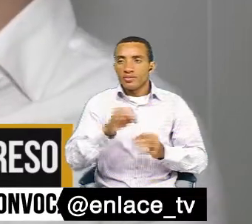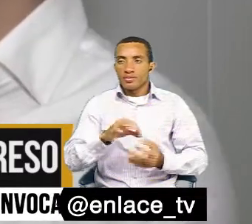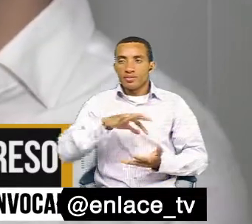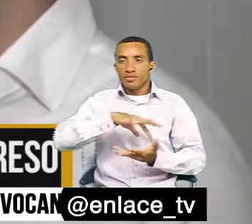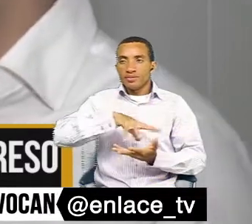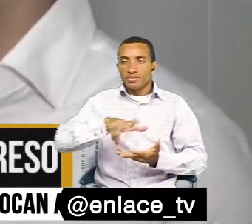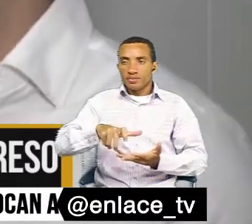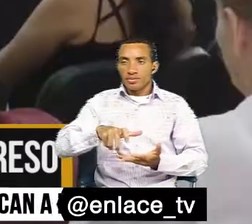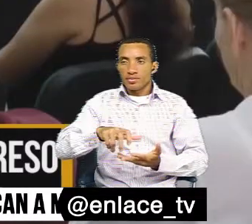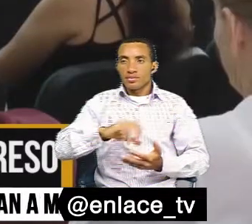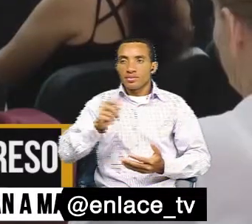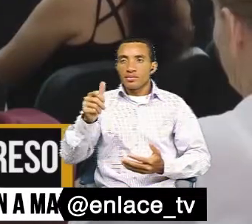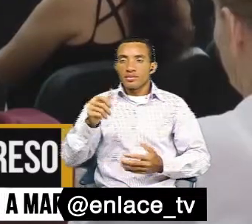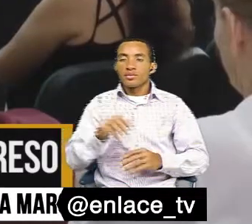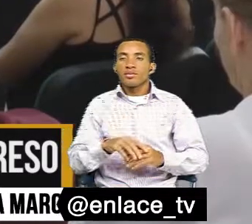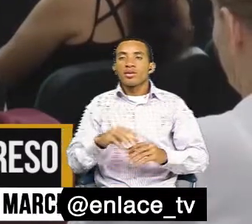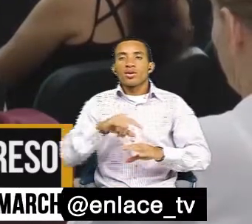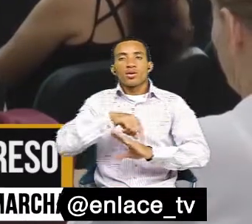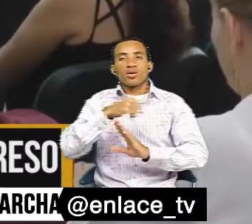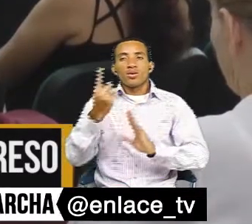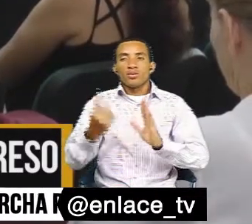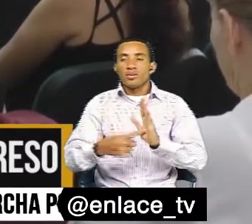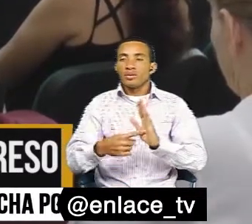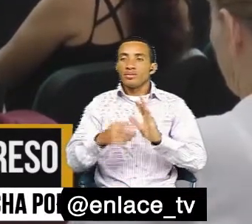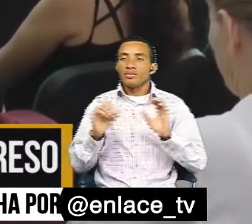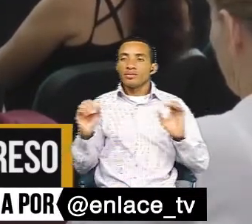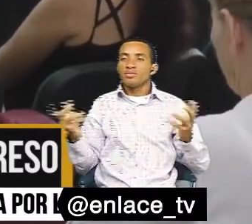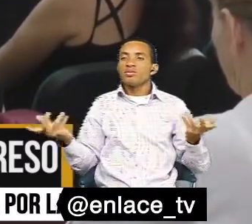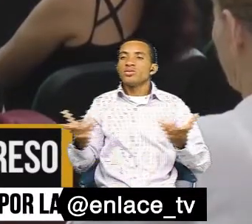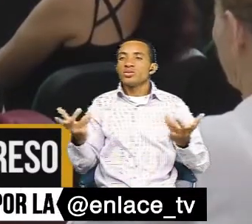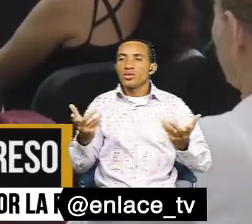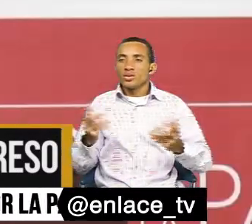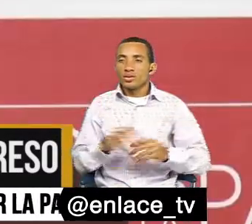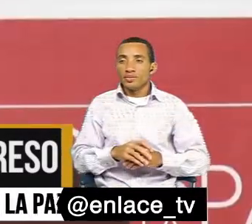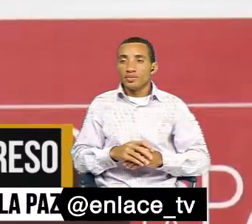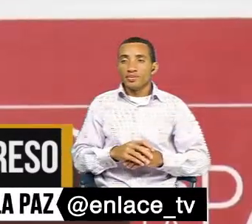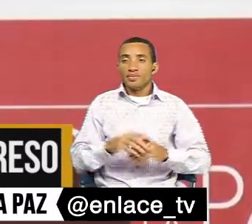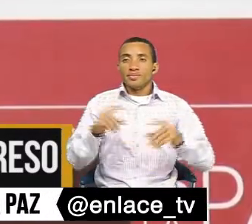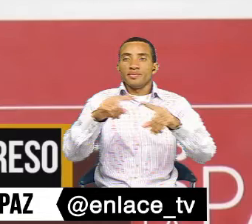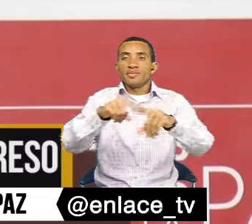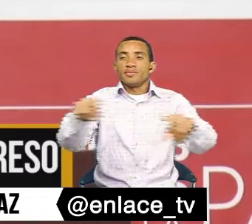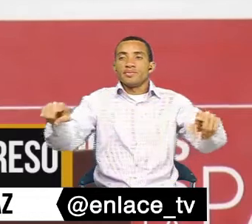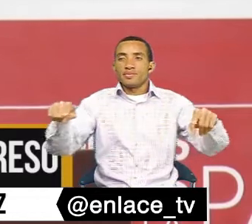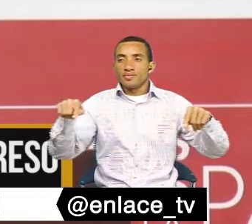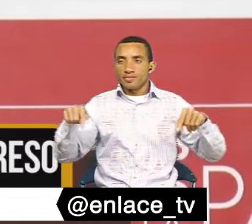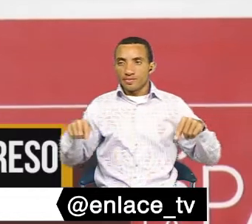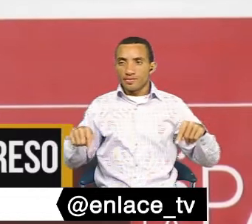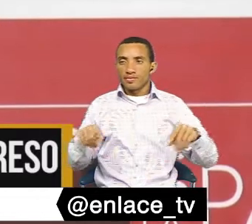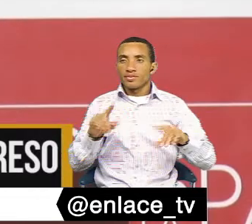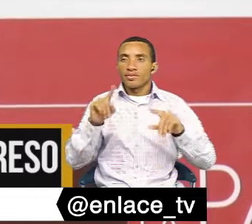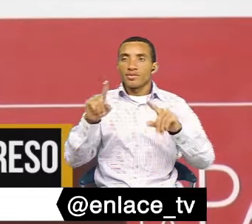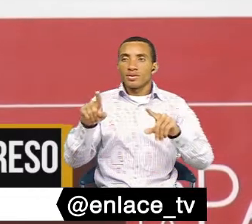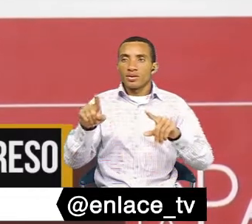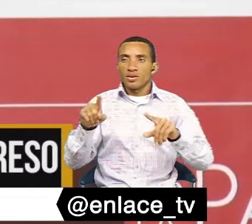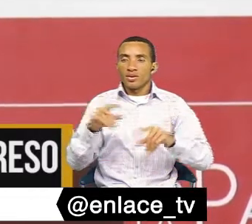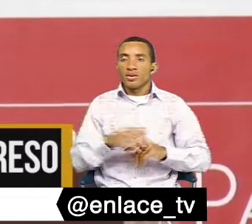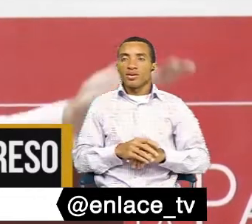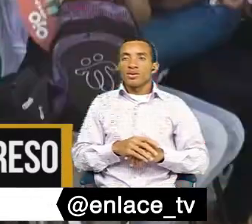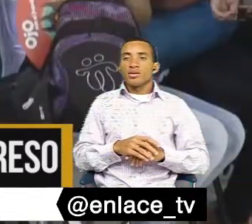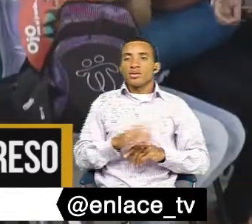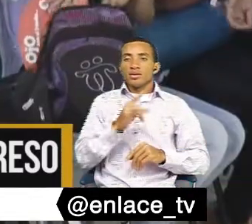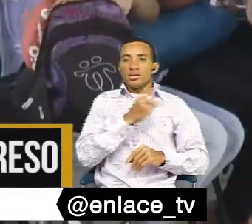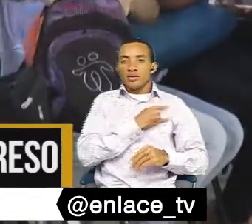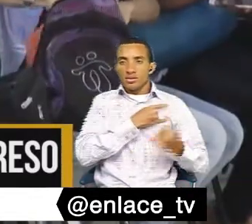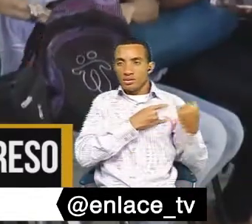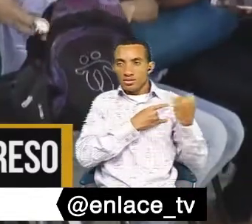y Santander en Pleno. El evento tendrá lugar en el Auditorio Mario González de la Universidad Industrial de Santander este viernes 28